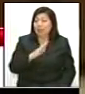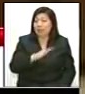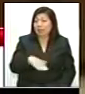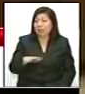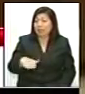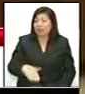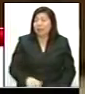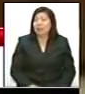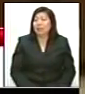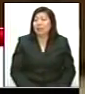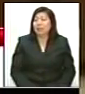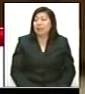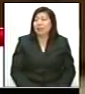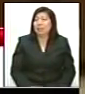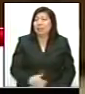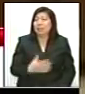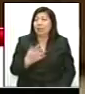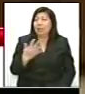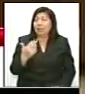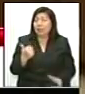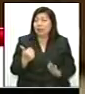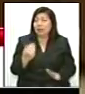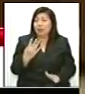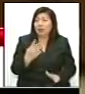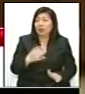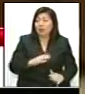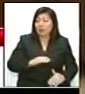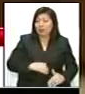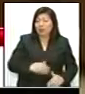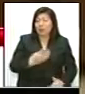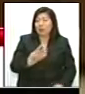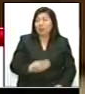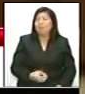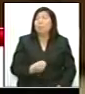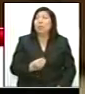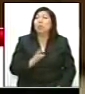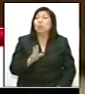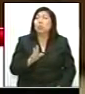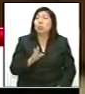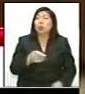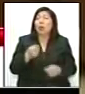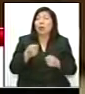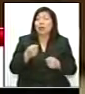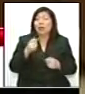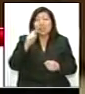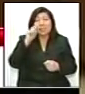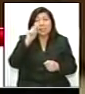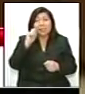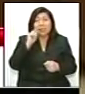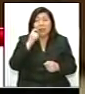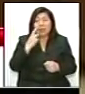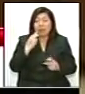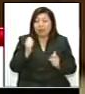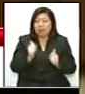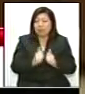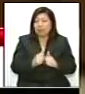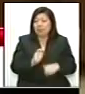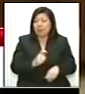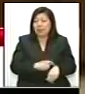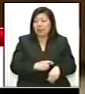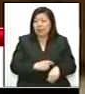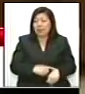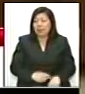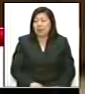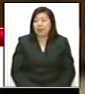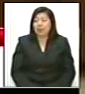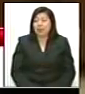menores de edad, de 6, 4 y 2 años, y ella embarazada. Porque su marido la obligaba a tener sexo con 2 hombres al mismo tiempo. Entonces